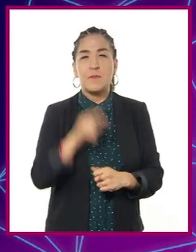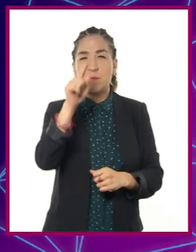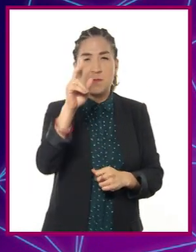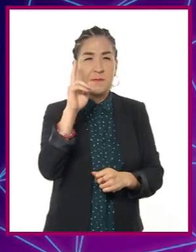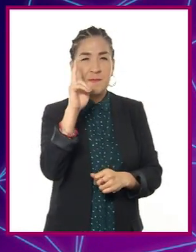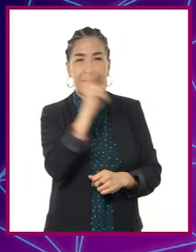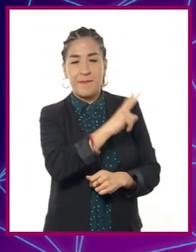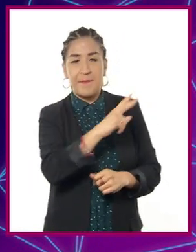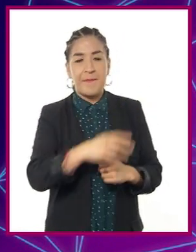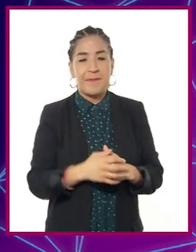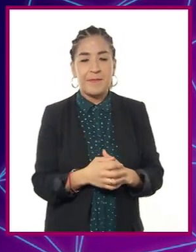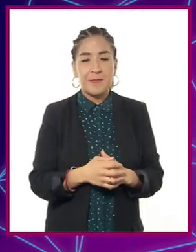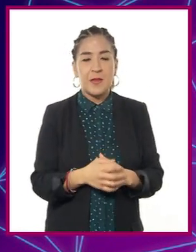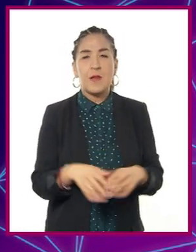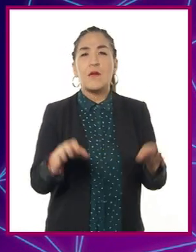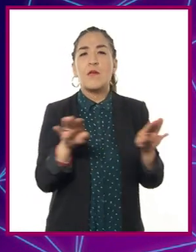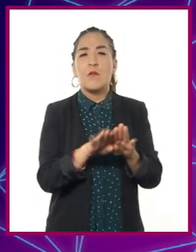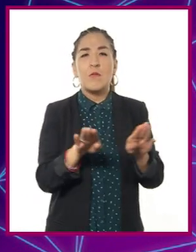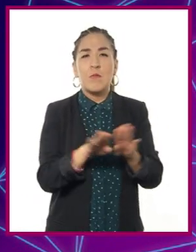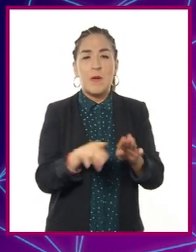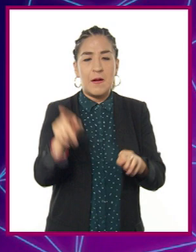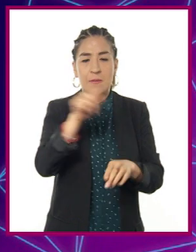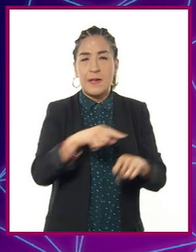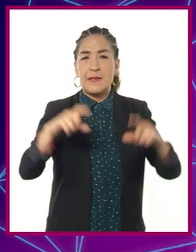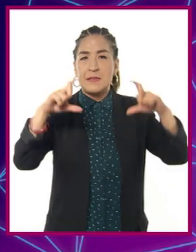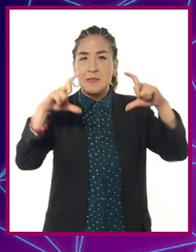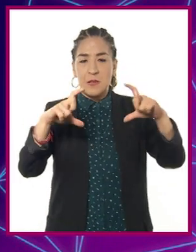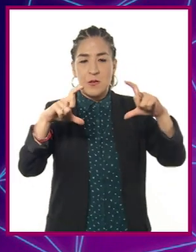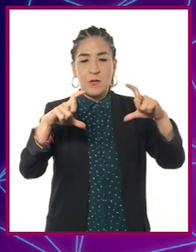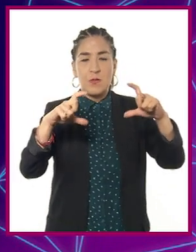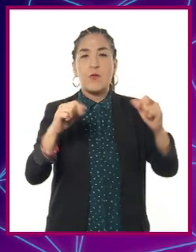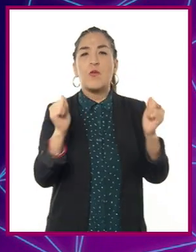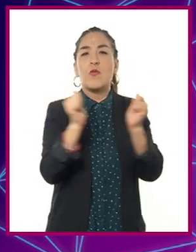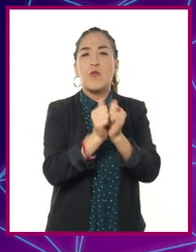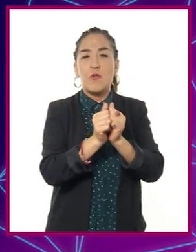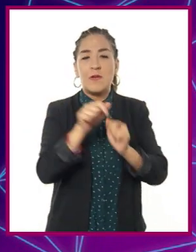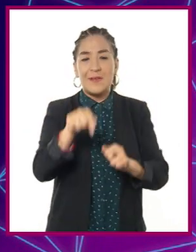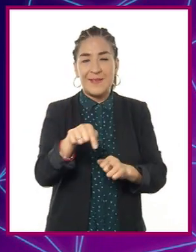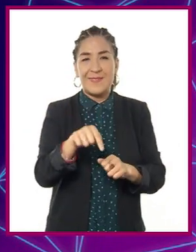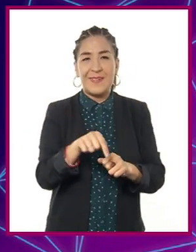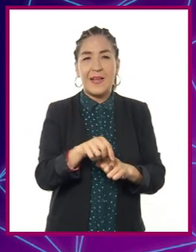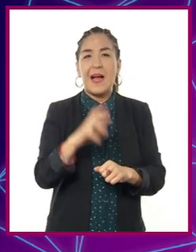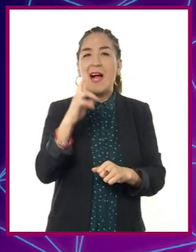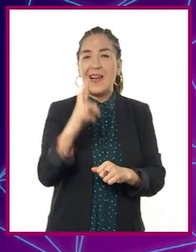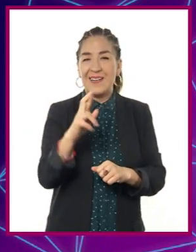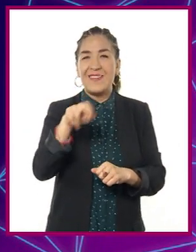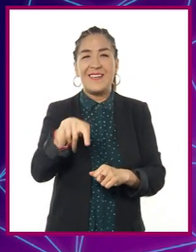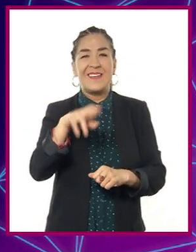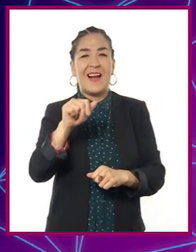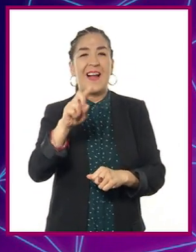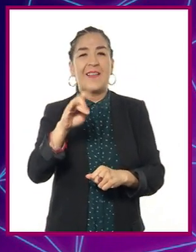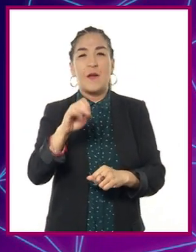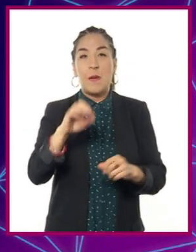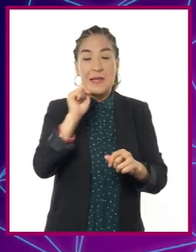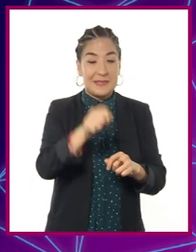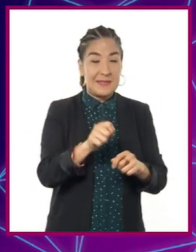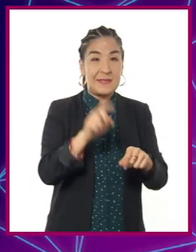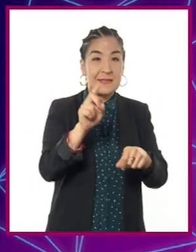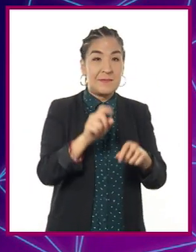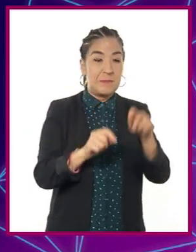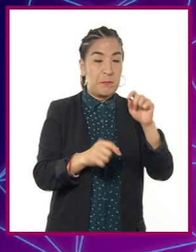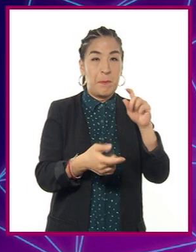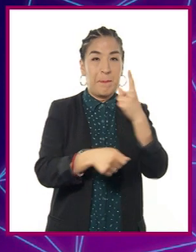observen cómo se construye el círculo con los radios que se generan desde el punto A